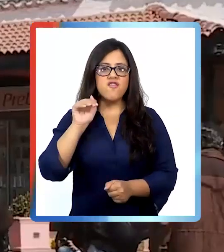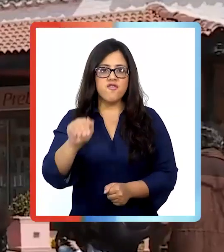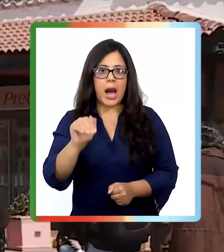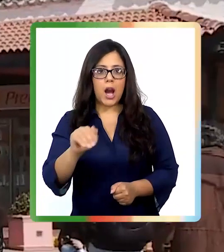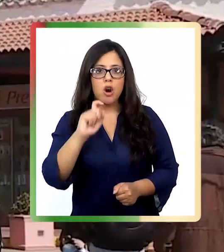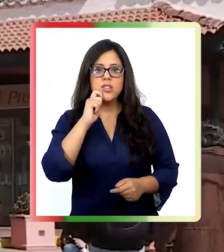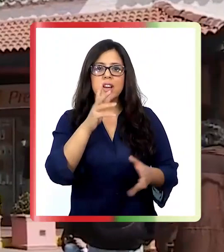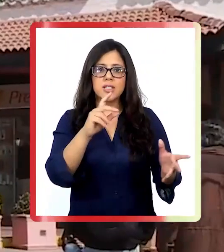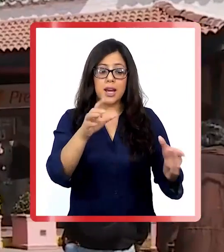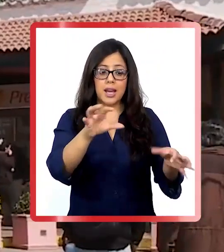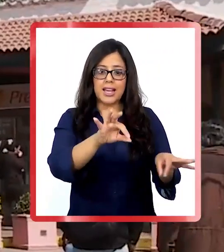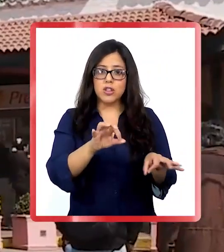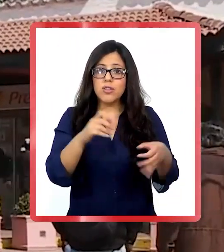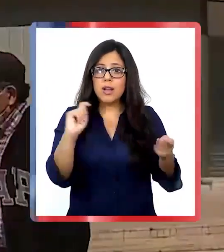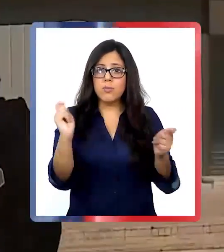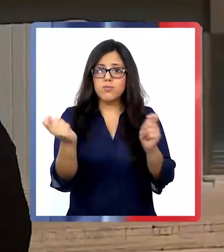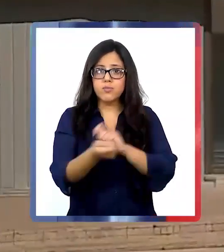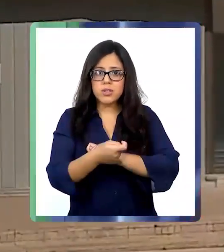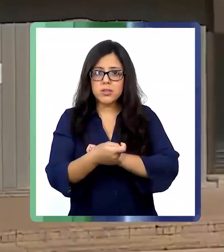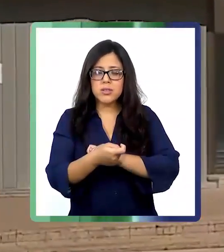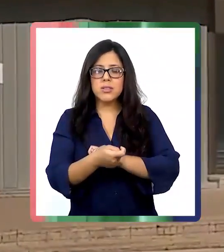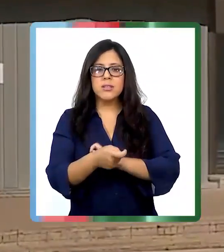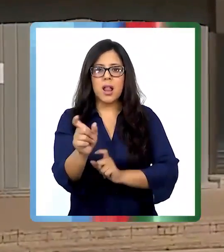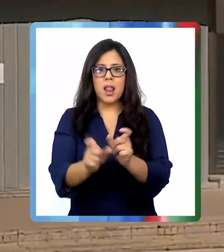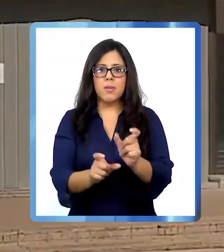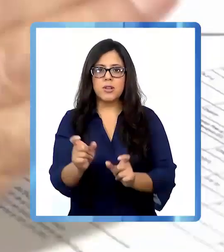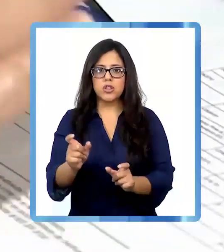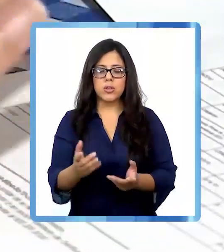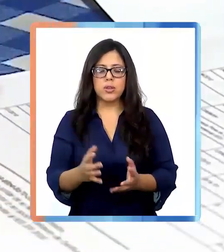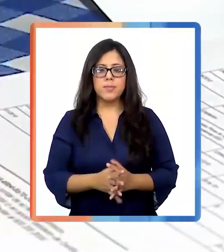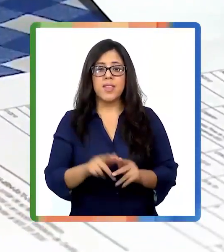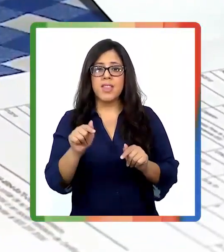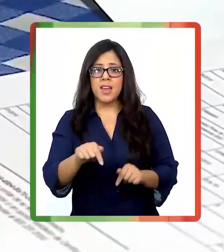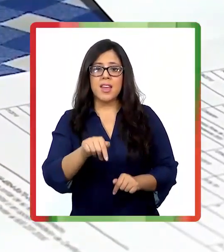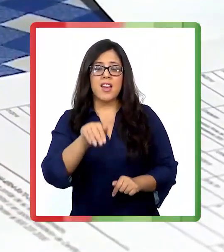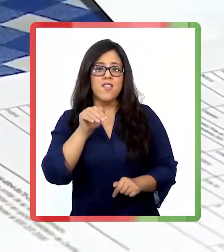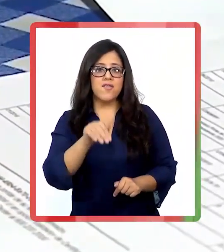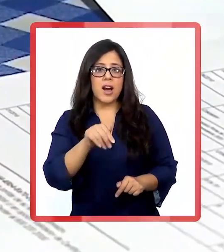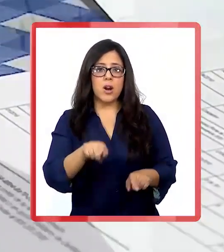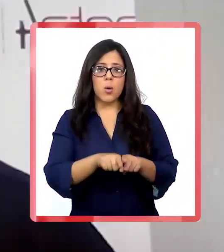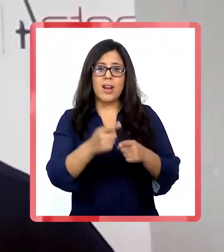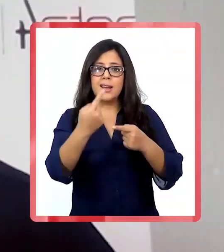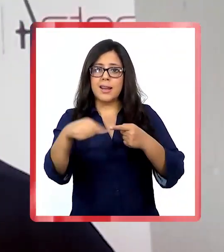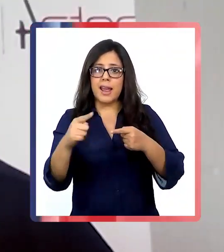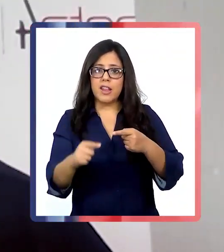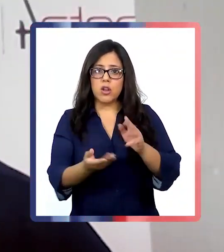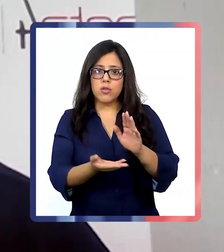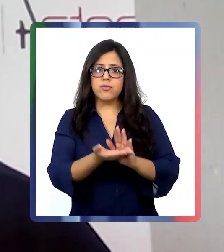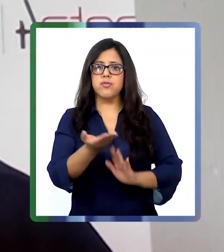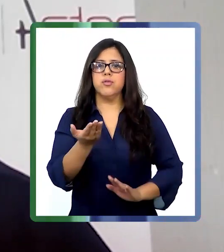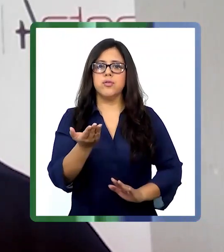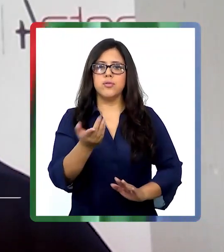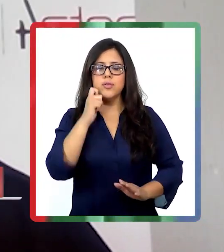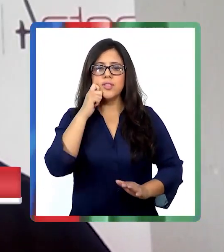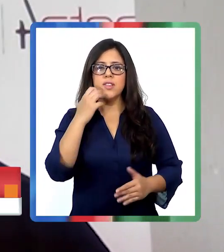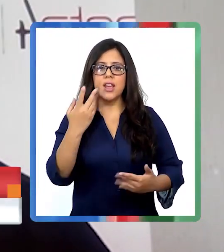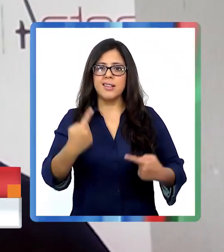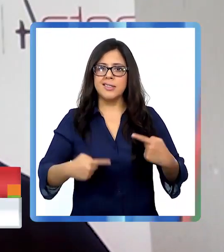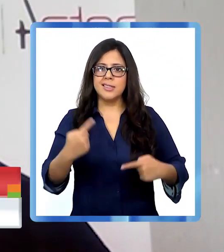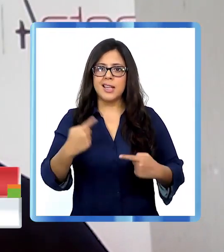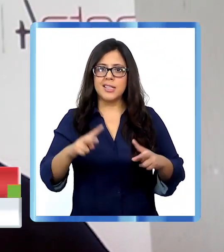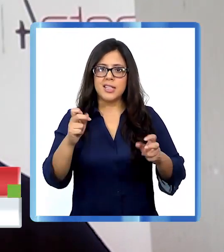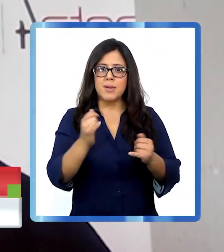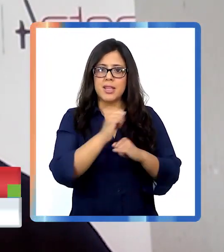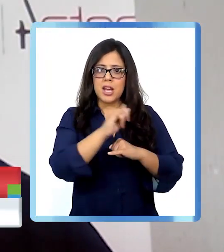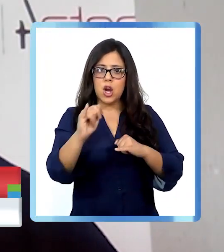van a trasladar ese costo a las personas. Los bancos, a su vez, suben el costo de los créditos a sus clientes, es decir, suben las tasas de los créditos